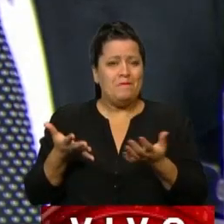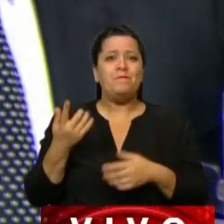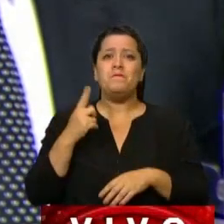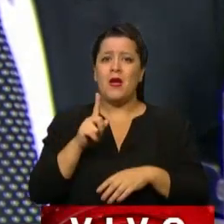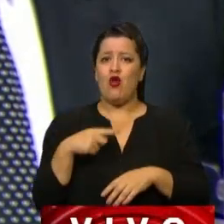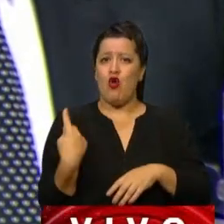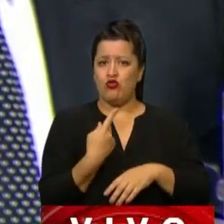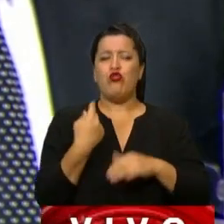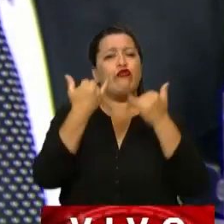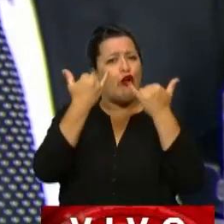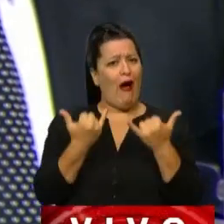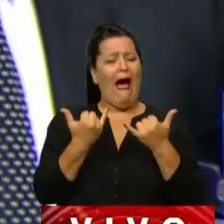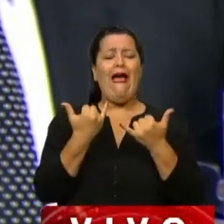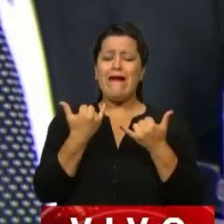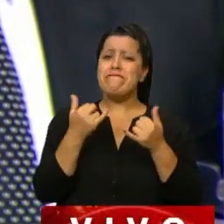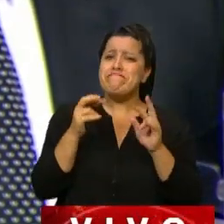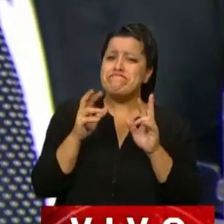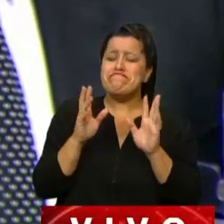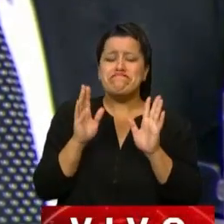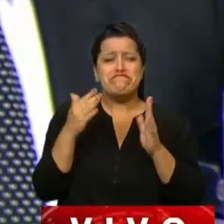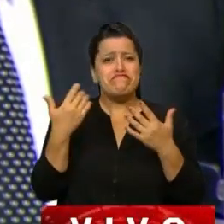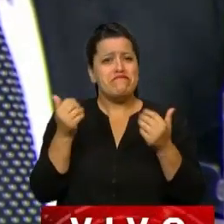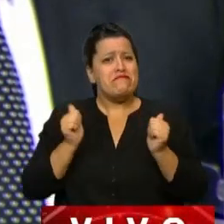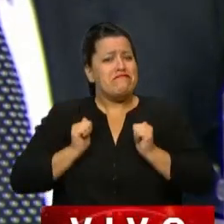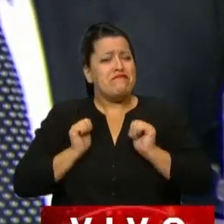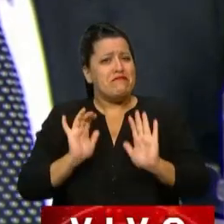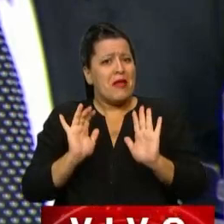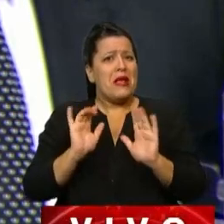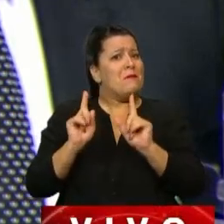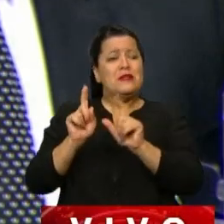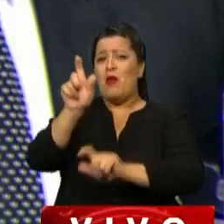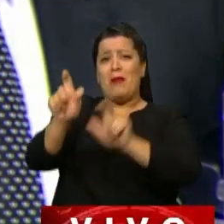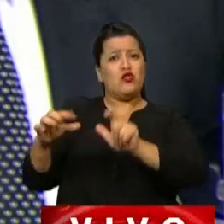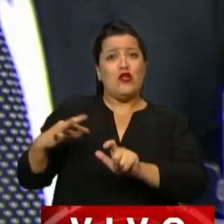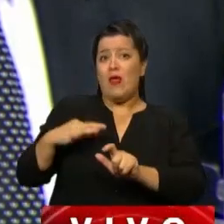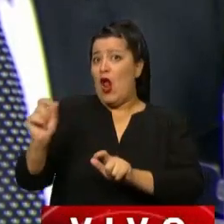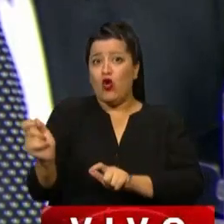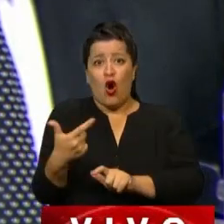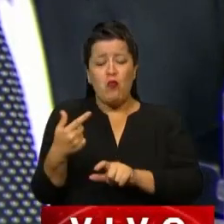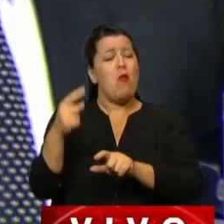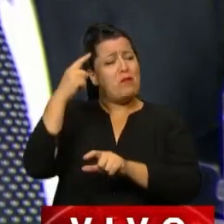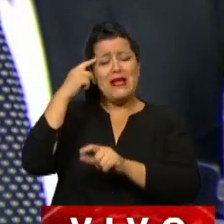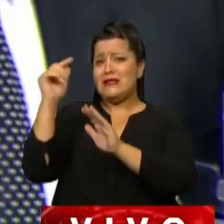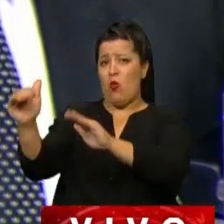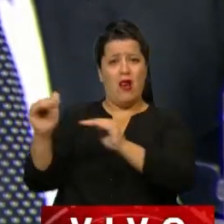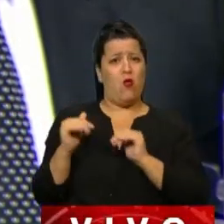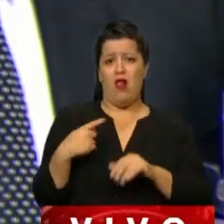tenemos expectativa lo mismo que el ciudadano de pie. Mire, presidente, hoy